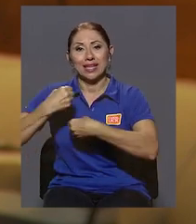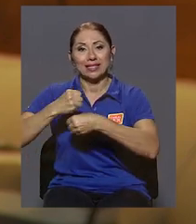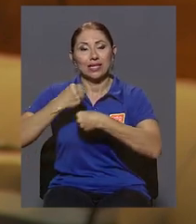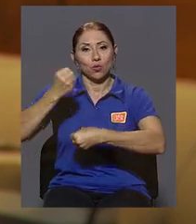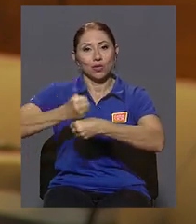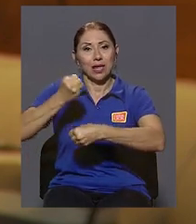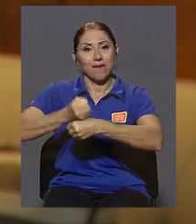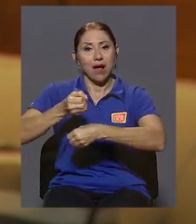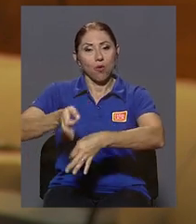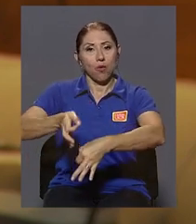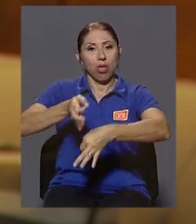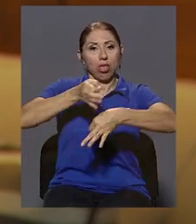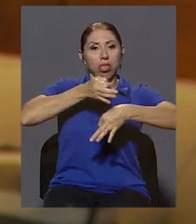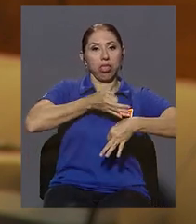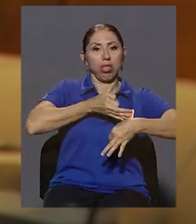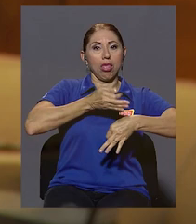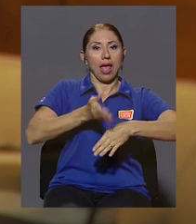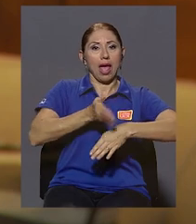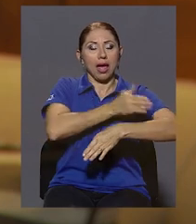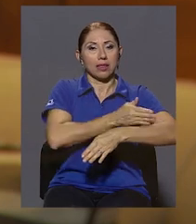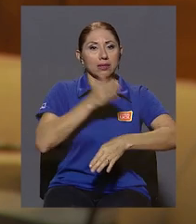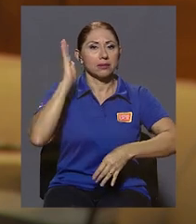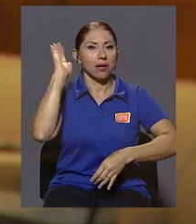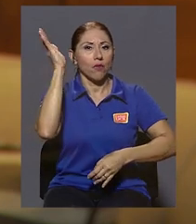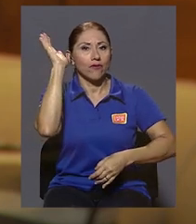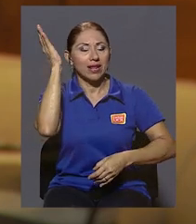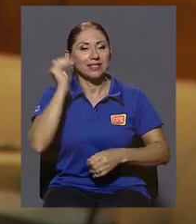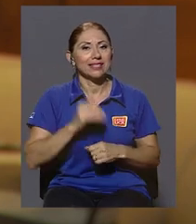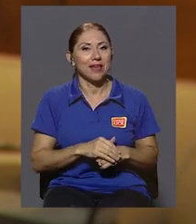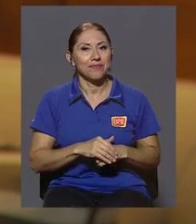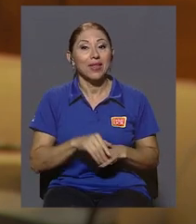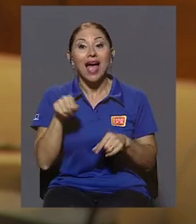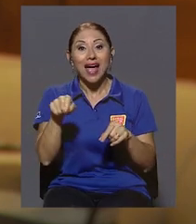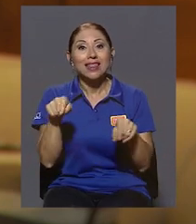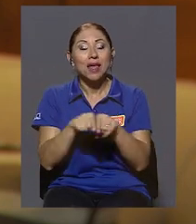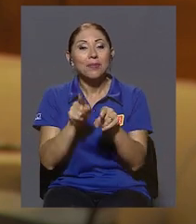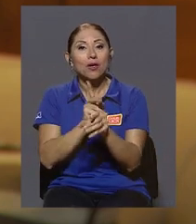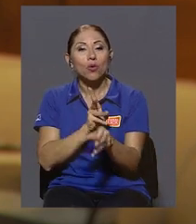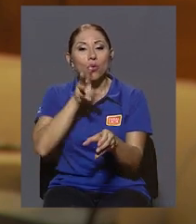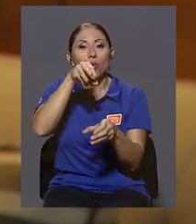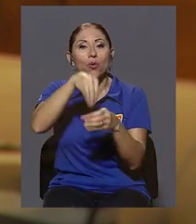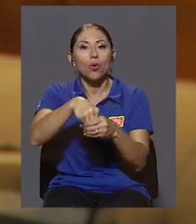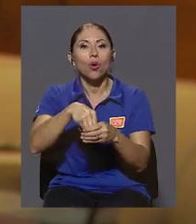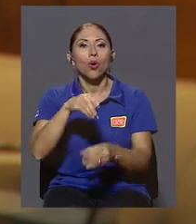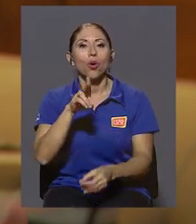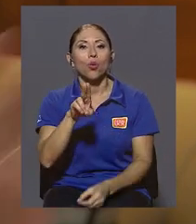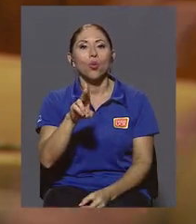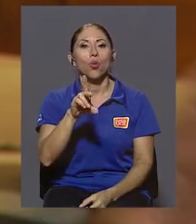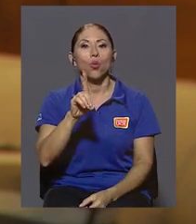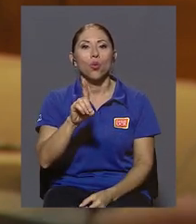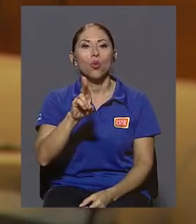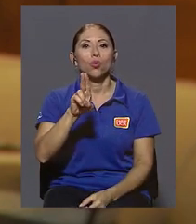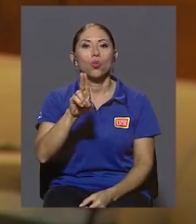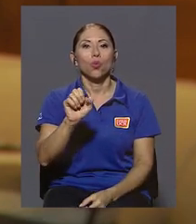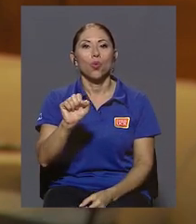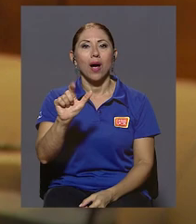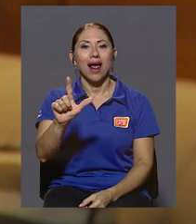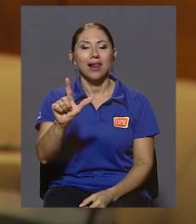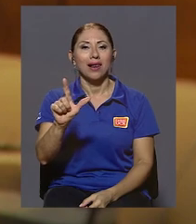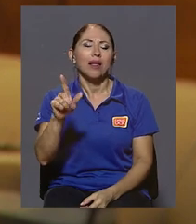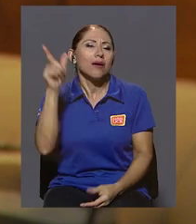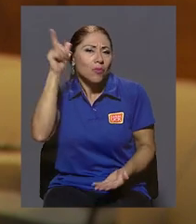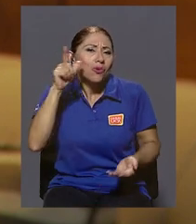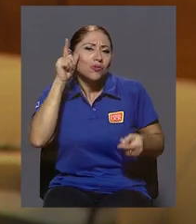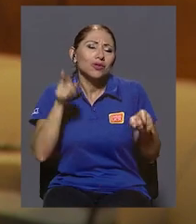preliminar antecediendo a la conferencia, se encuentra la UDUAL. Por supuesto que también muchas